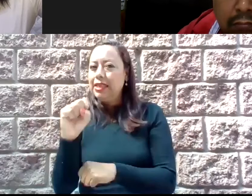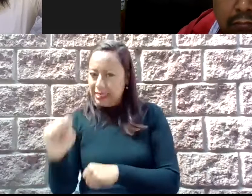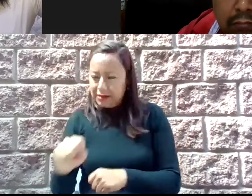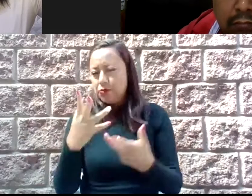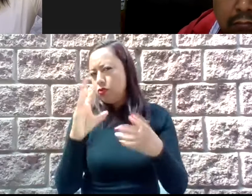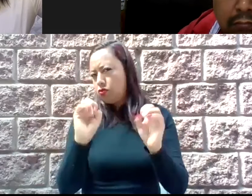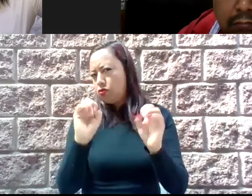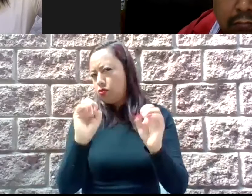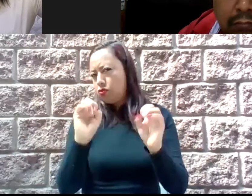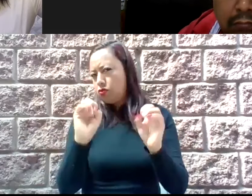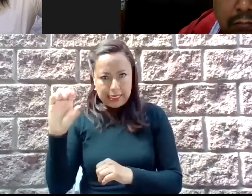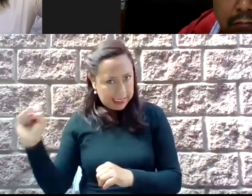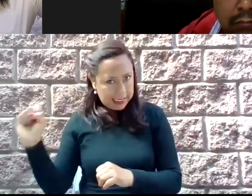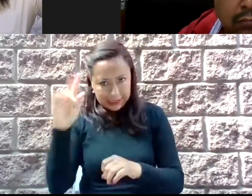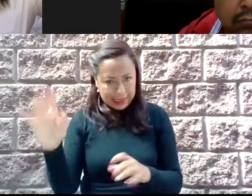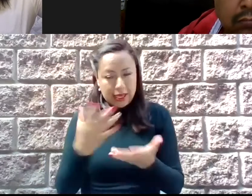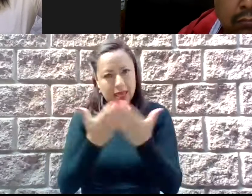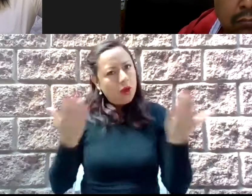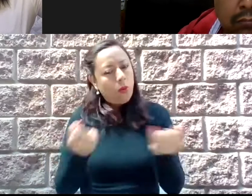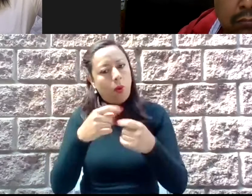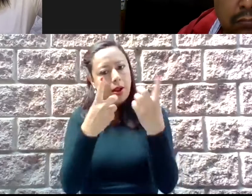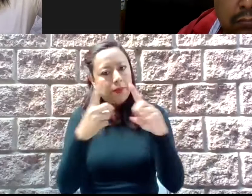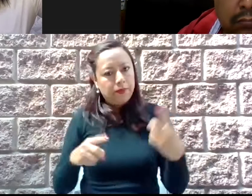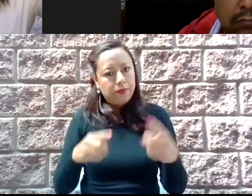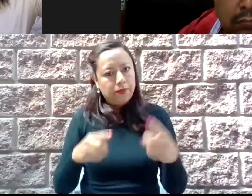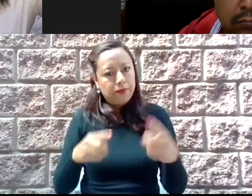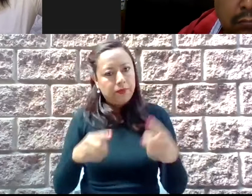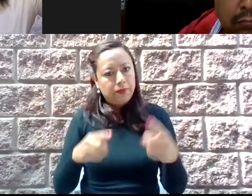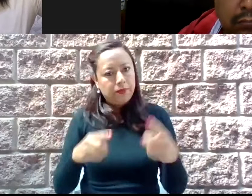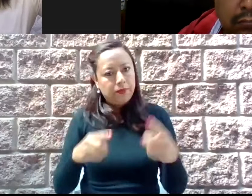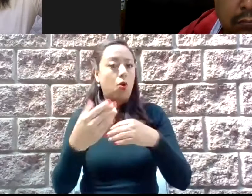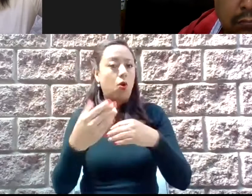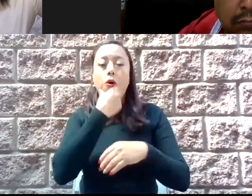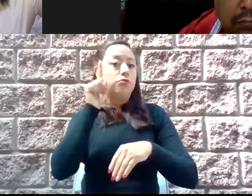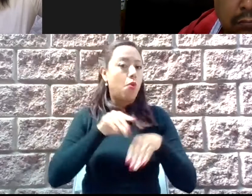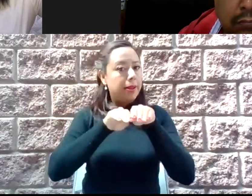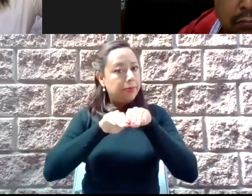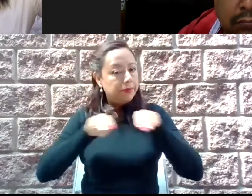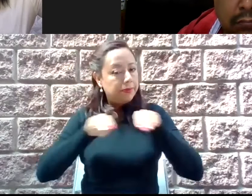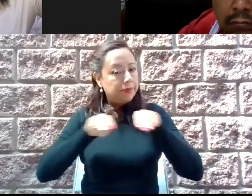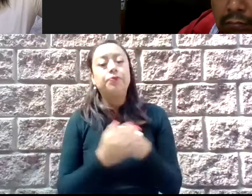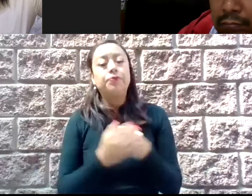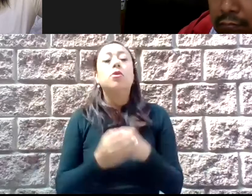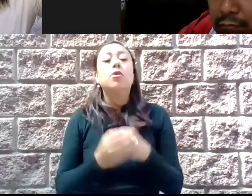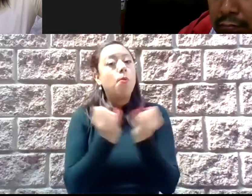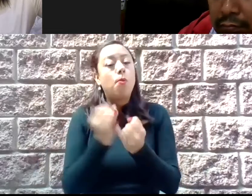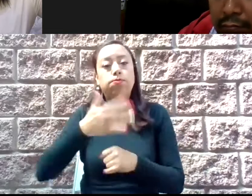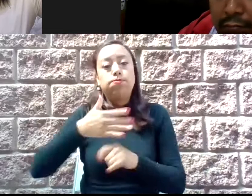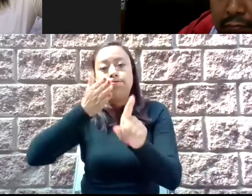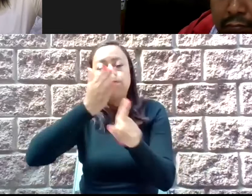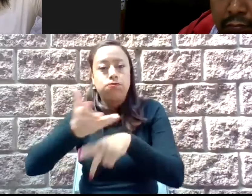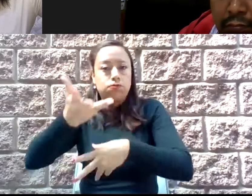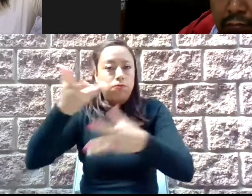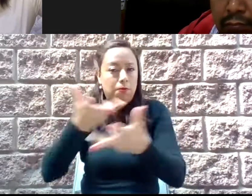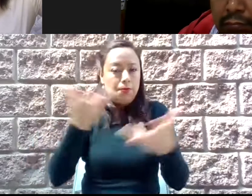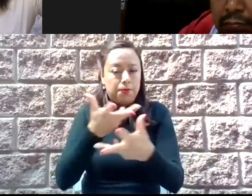desarrollo personal e integración social, igualdad de oportunidades y trato. Se busca que se implementen acciones encaminadas a garantizar la